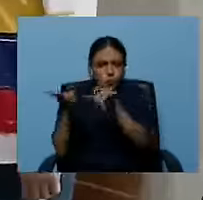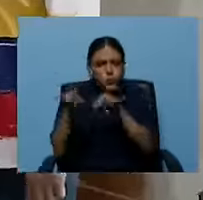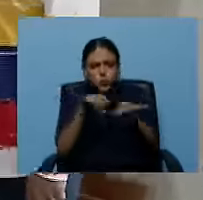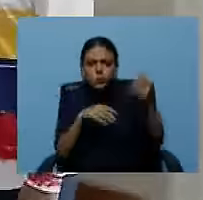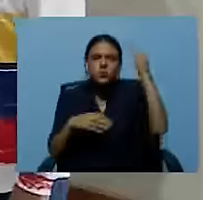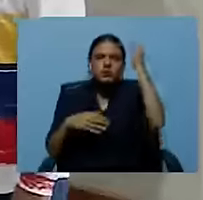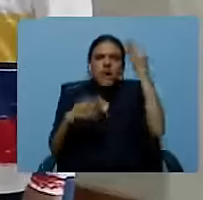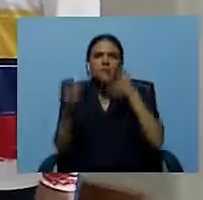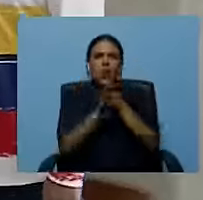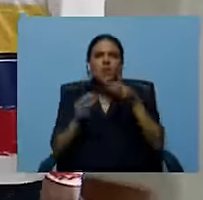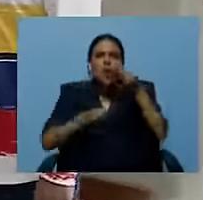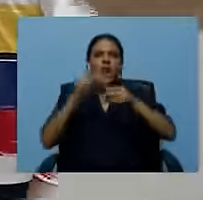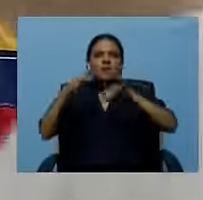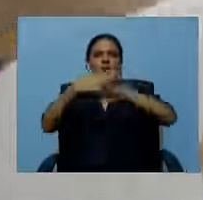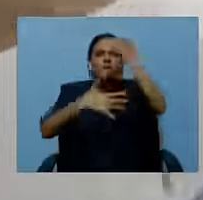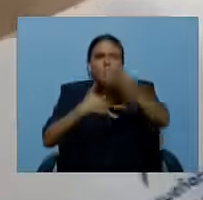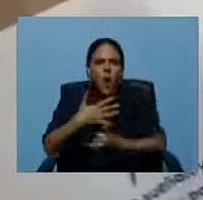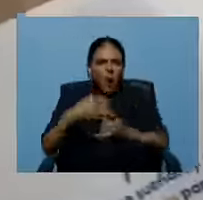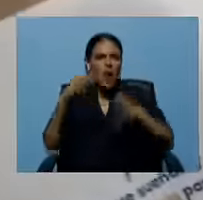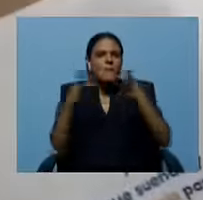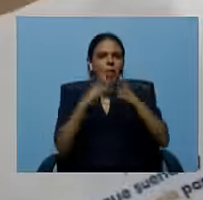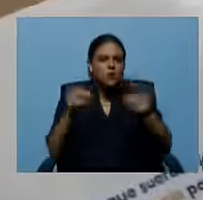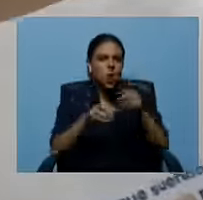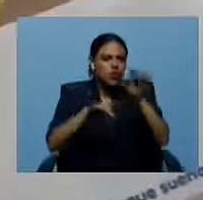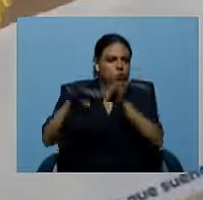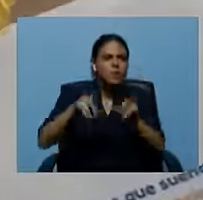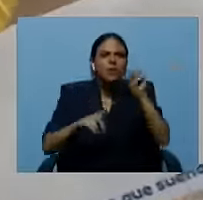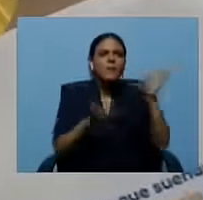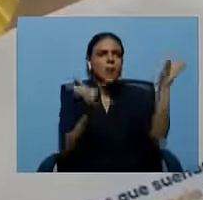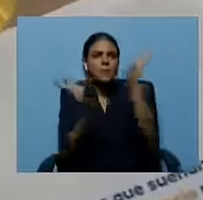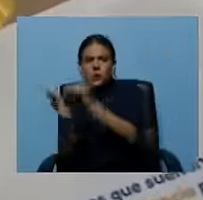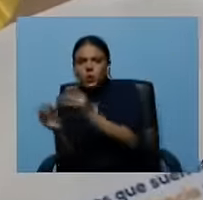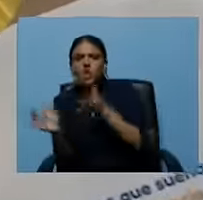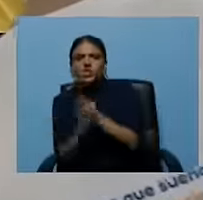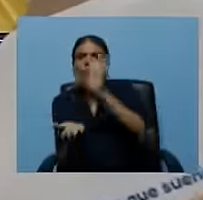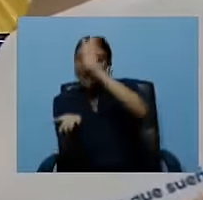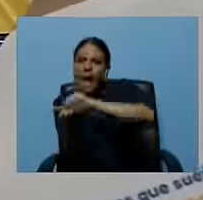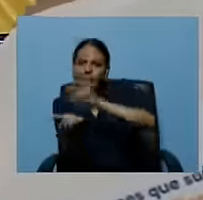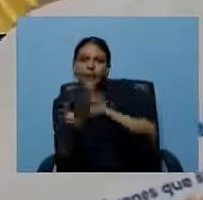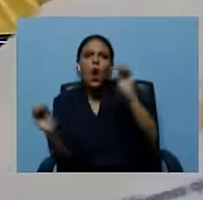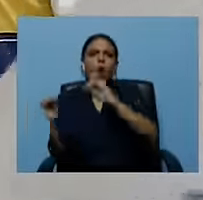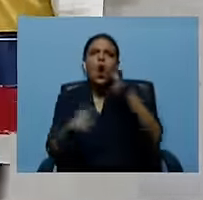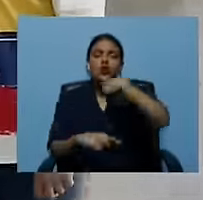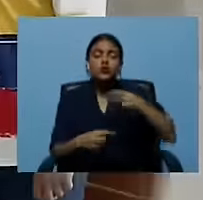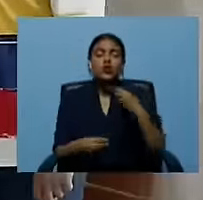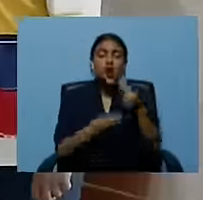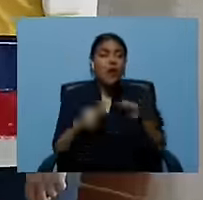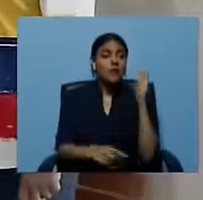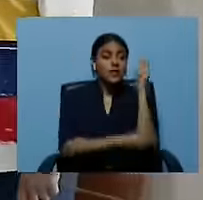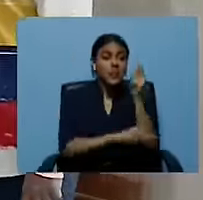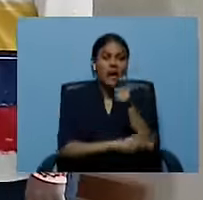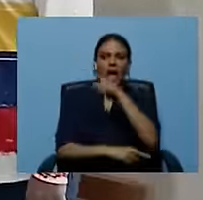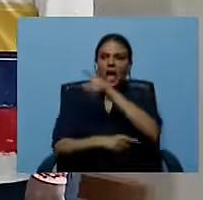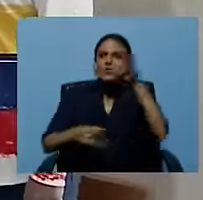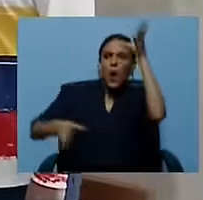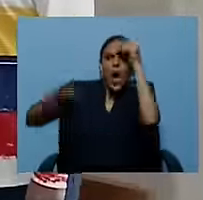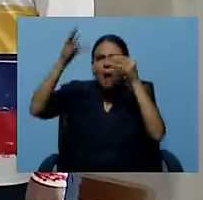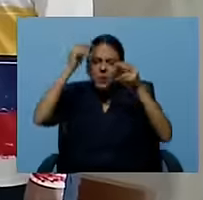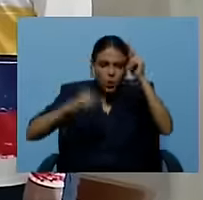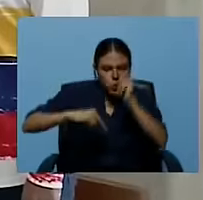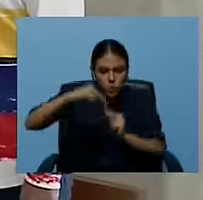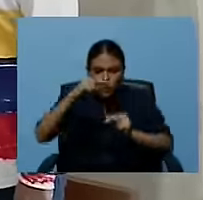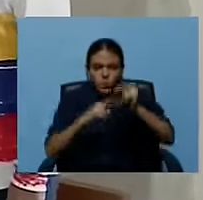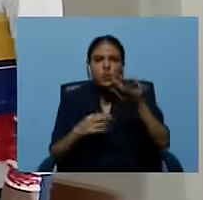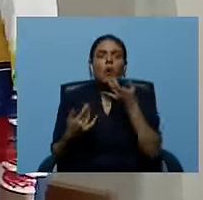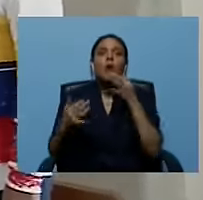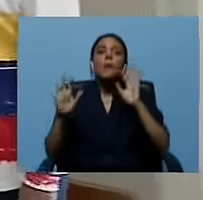esa programación a la electrónica y luego a los dispositivos y a los desafíos que nosotros les encomendamos. Por ejemplo, ciudades